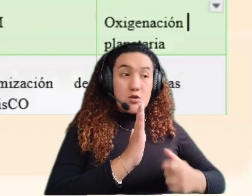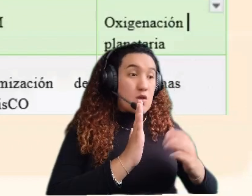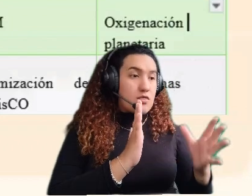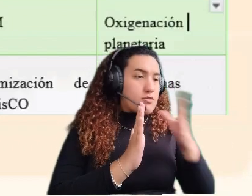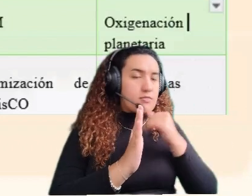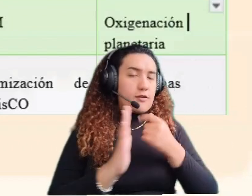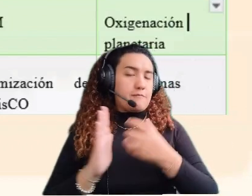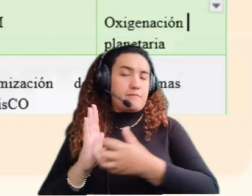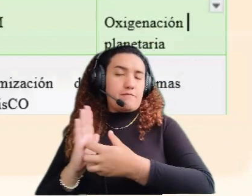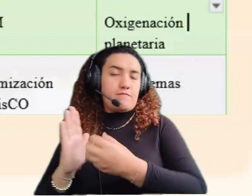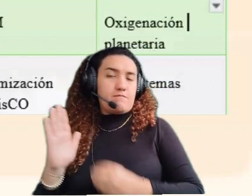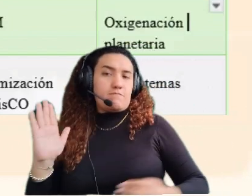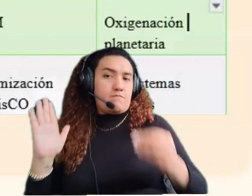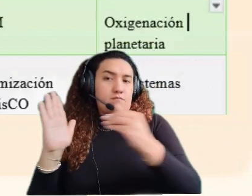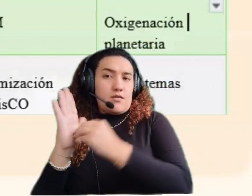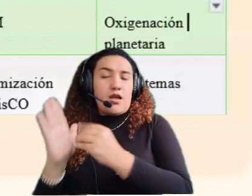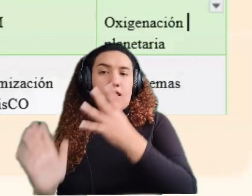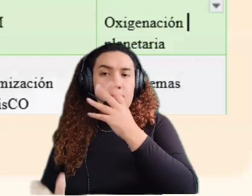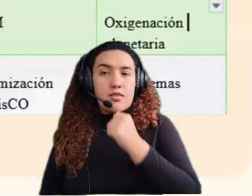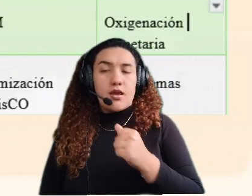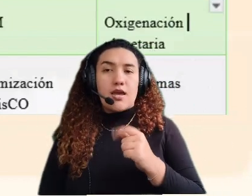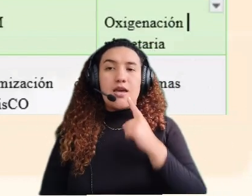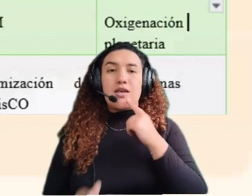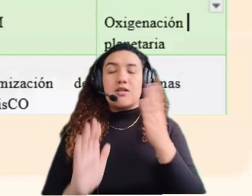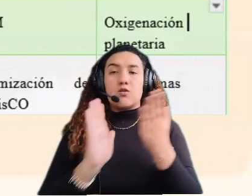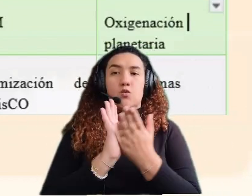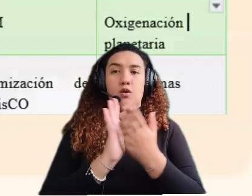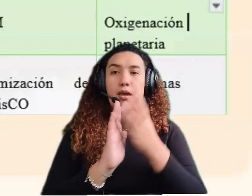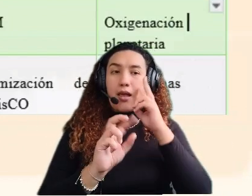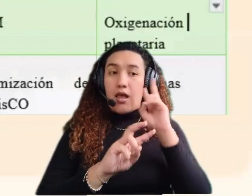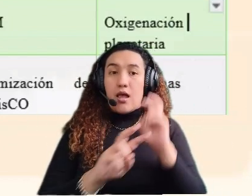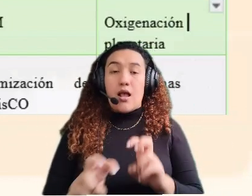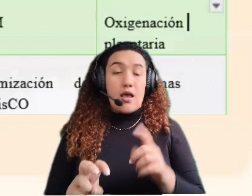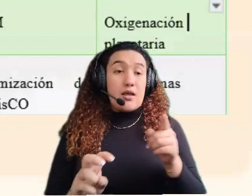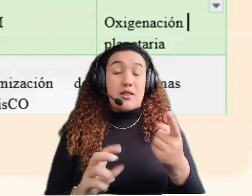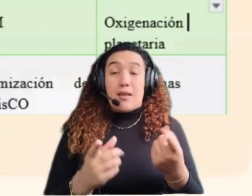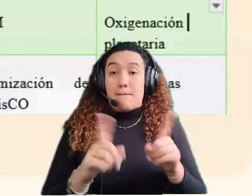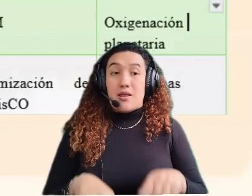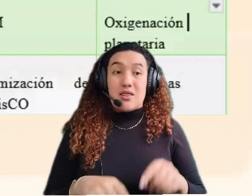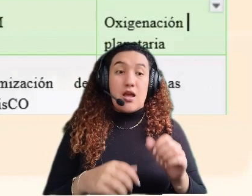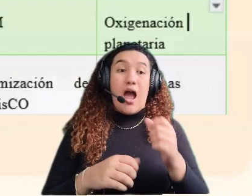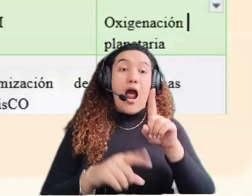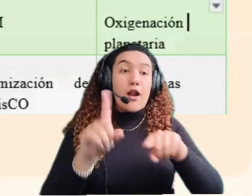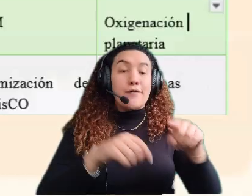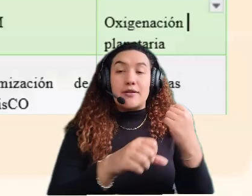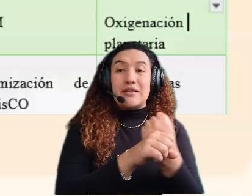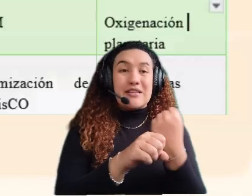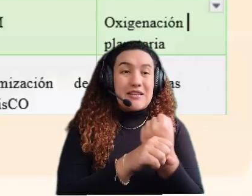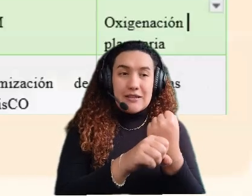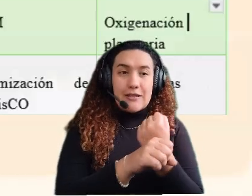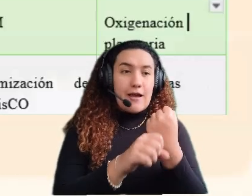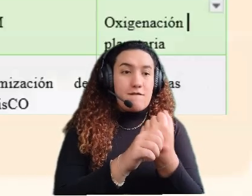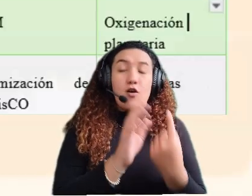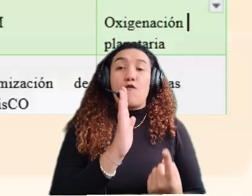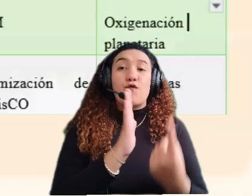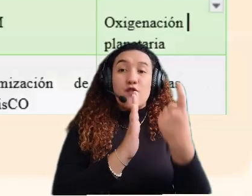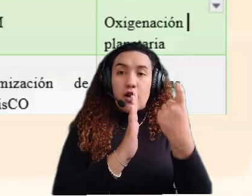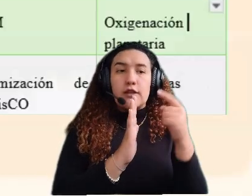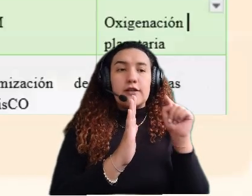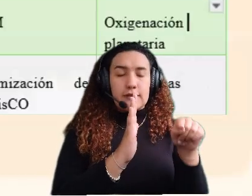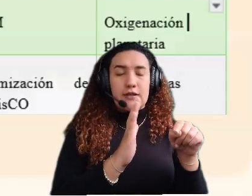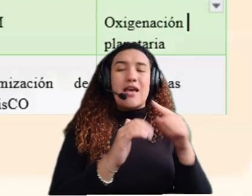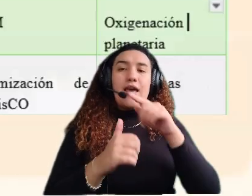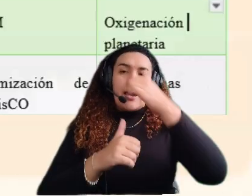por pares, estudios centrados en plantas terrestres o macroalgas y trabajos incompletos o duplicados.